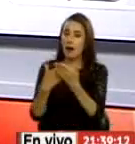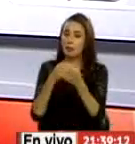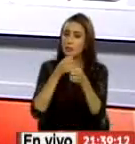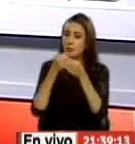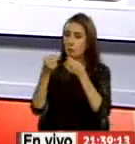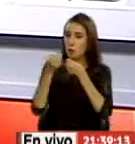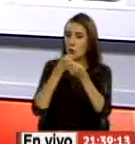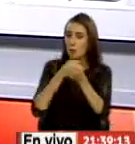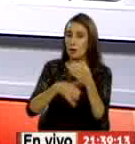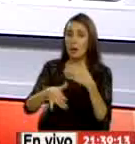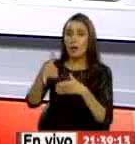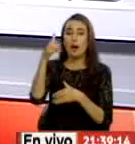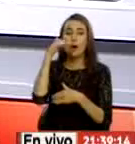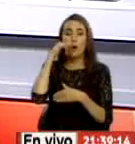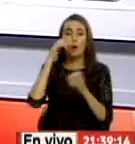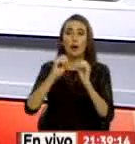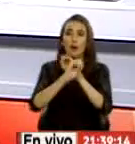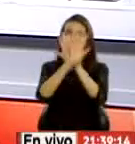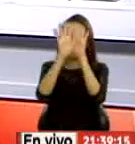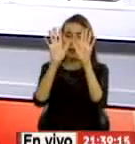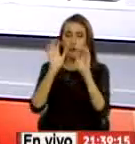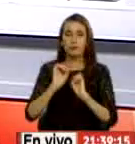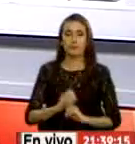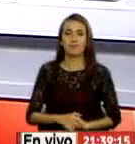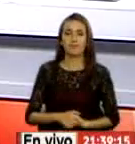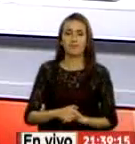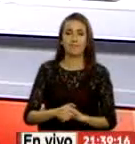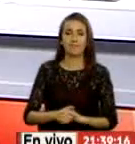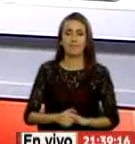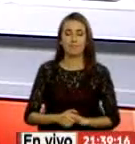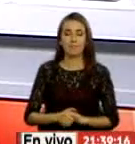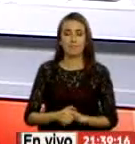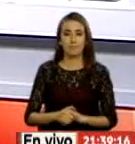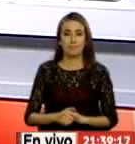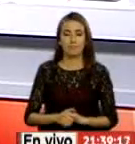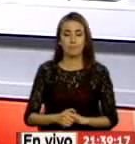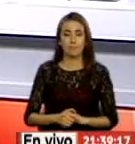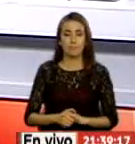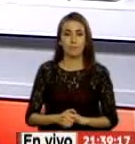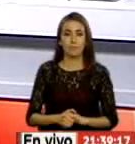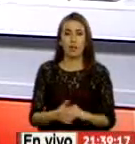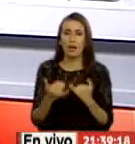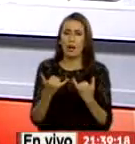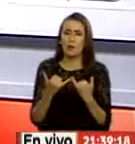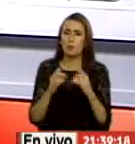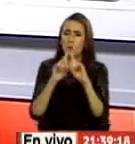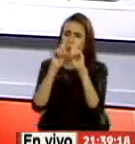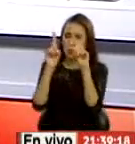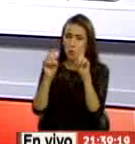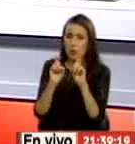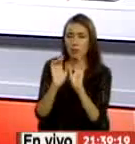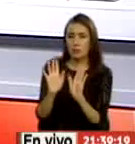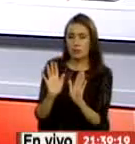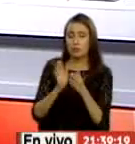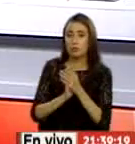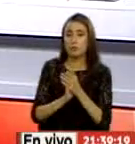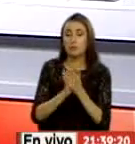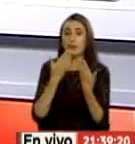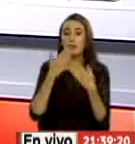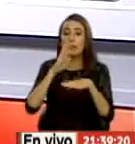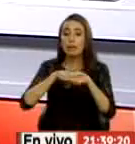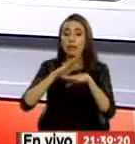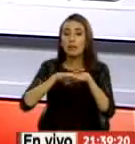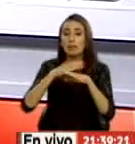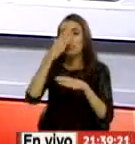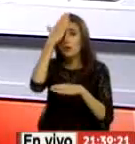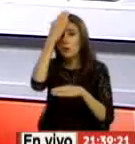les escucho ahora claro y fuerte. Asambleísta, el llamado juicio que se realizó el día de ayer al vicepresidente